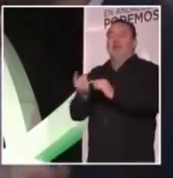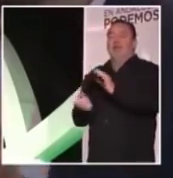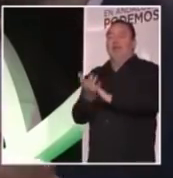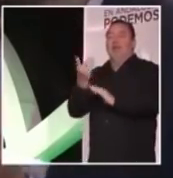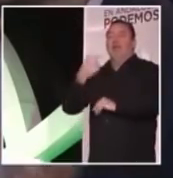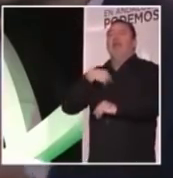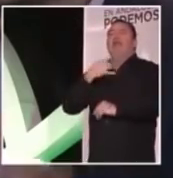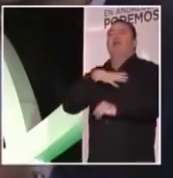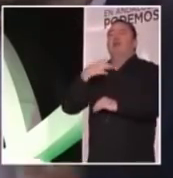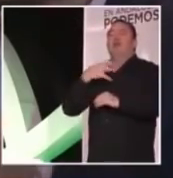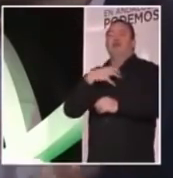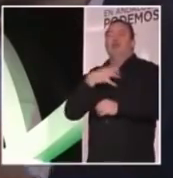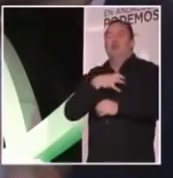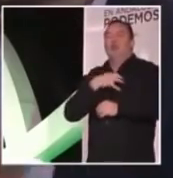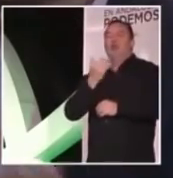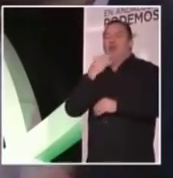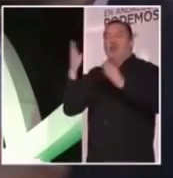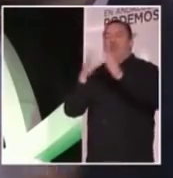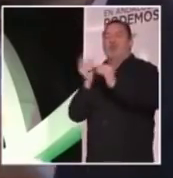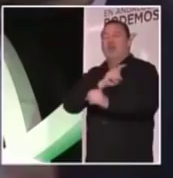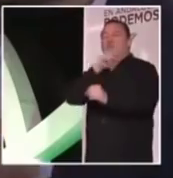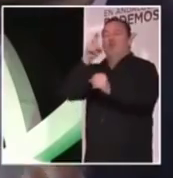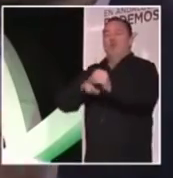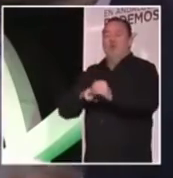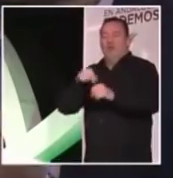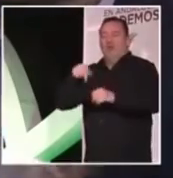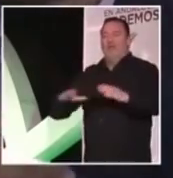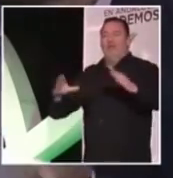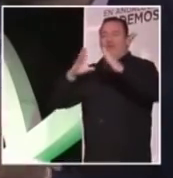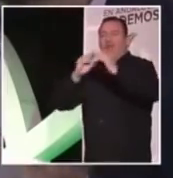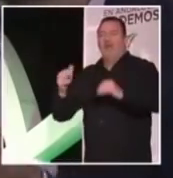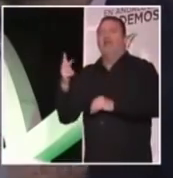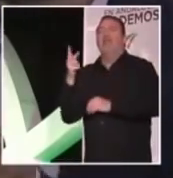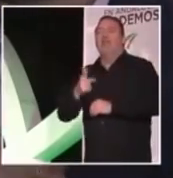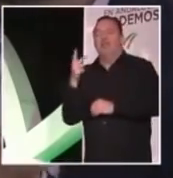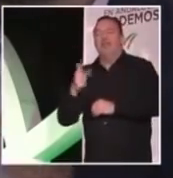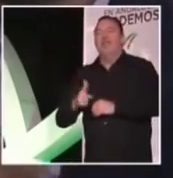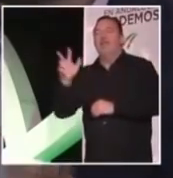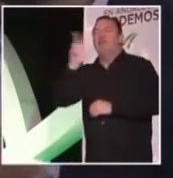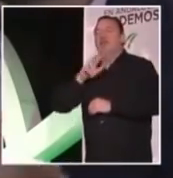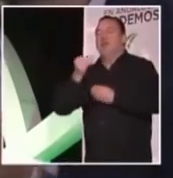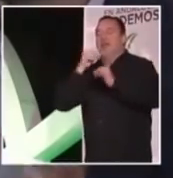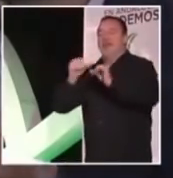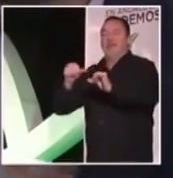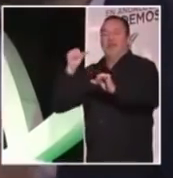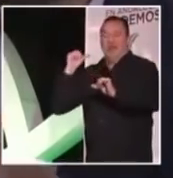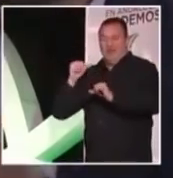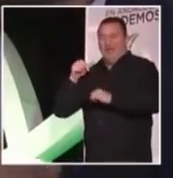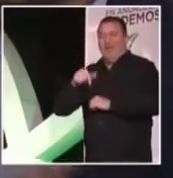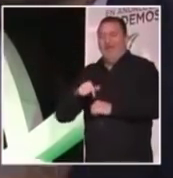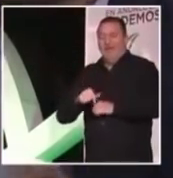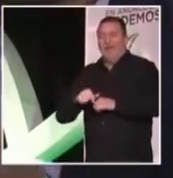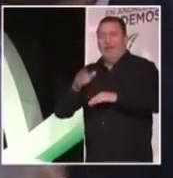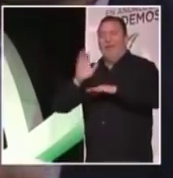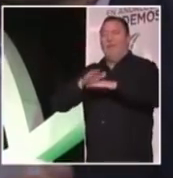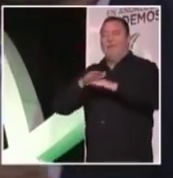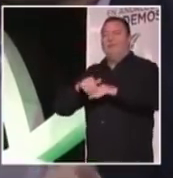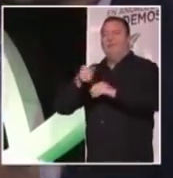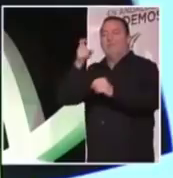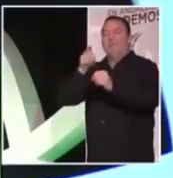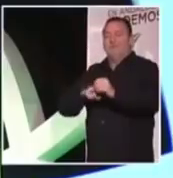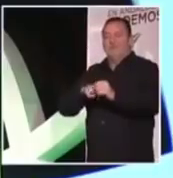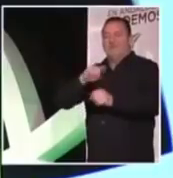pueblo se ganó su derecho a ser reconocido como nacionalidad histórica frente a las élites, frente a un gobierno que miraba hacia el